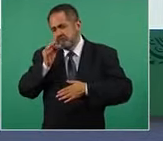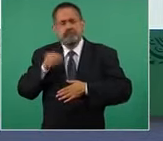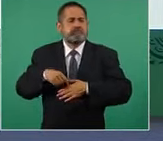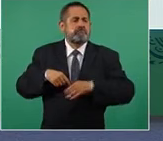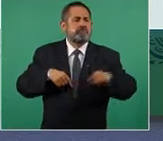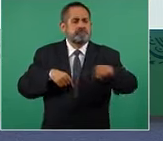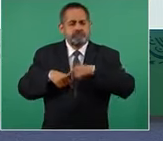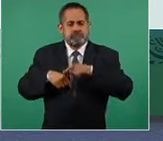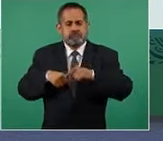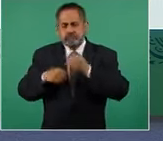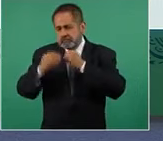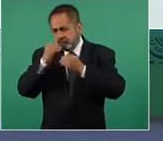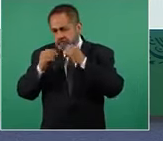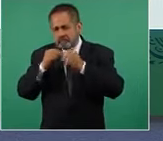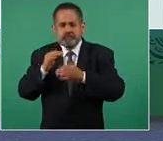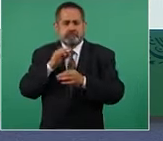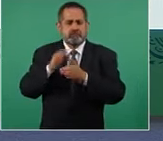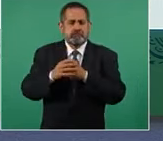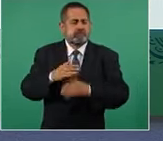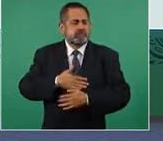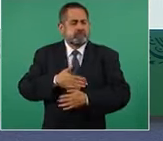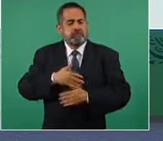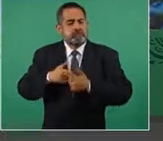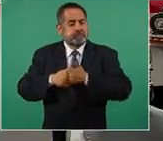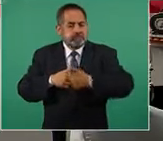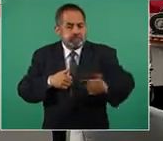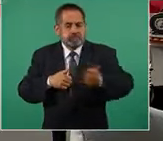aprovechar para lonchar, comer sus desayunos.